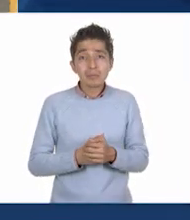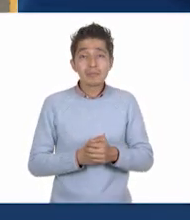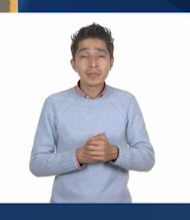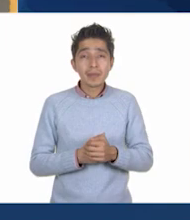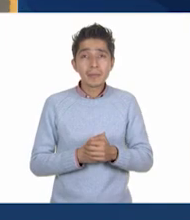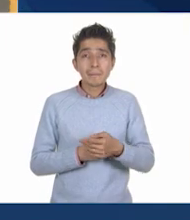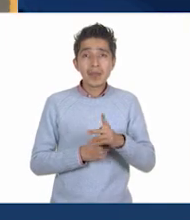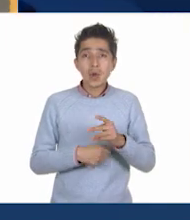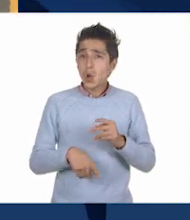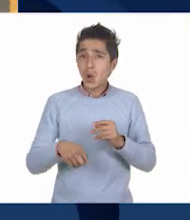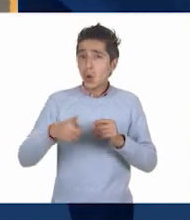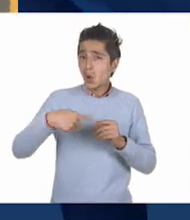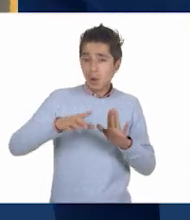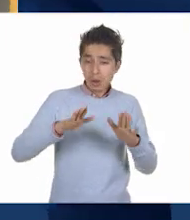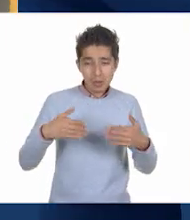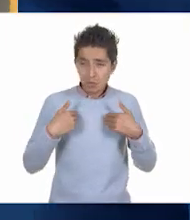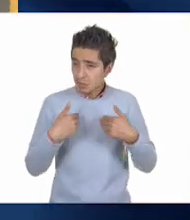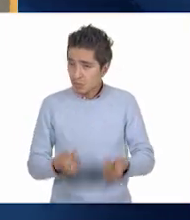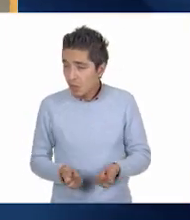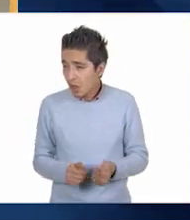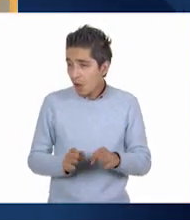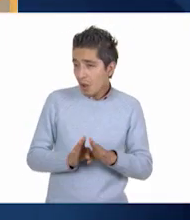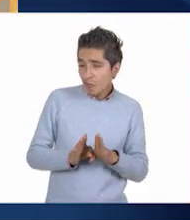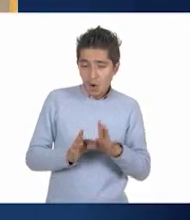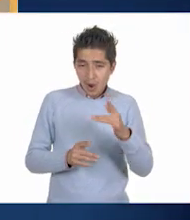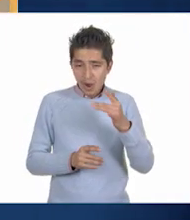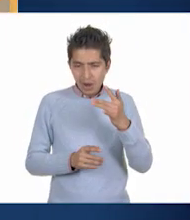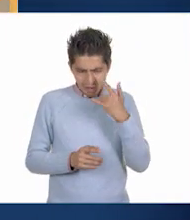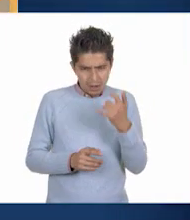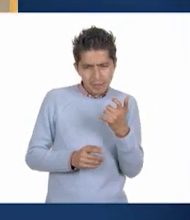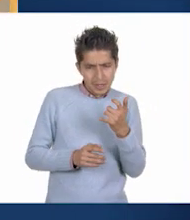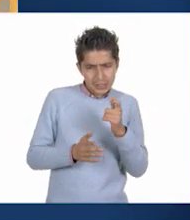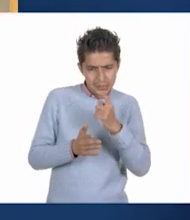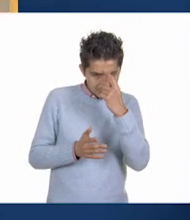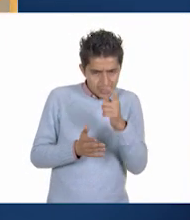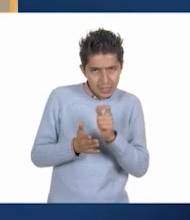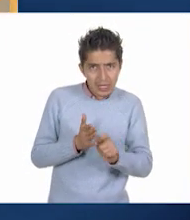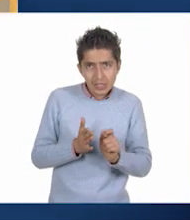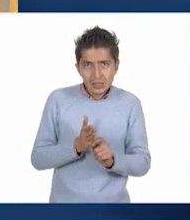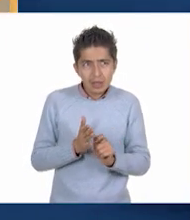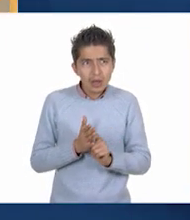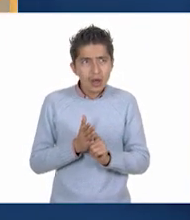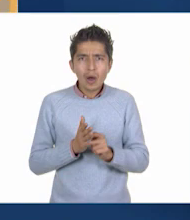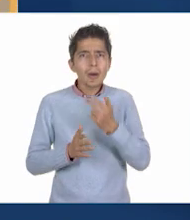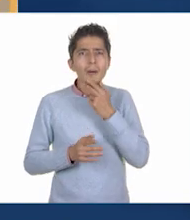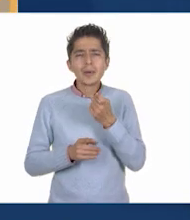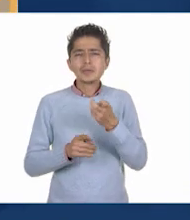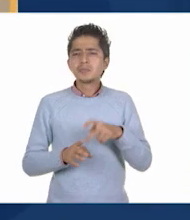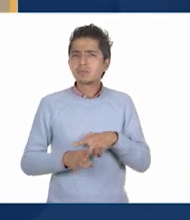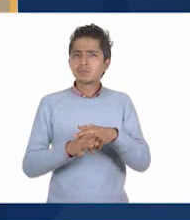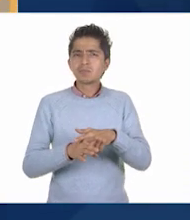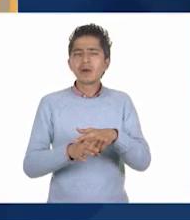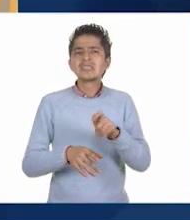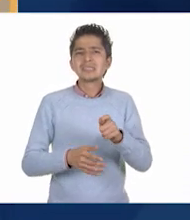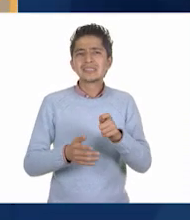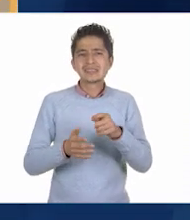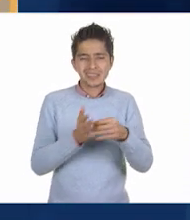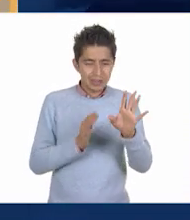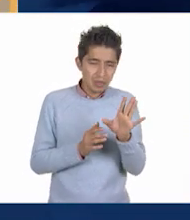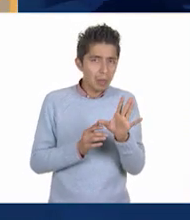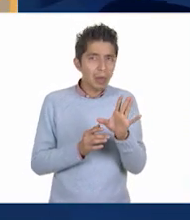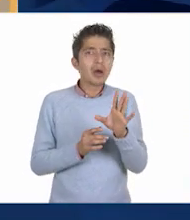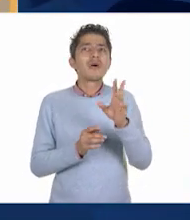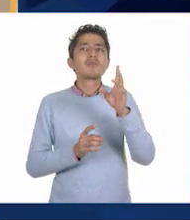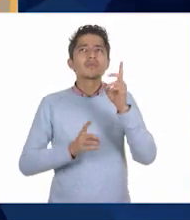el que no lo entienda y le ande con reproches por ser escritor, pero no hombre, porque ignora el modo primero de serlo, que es